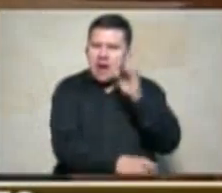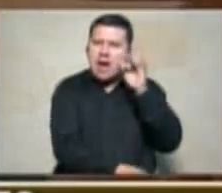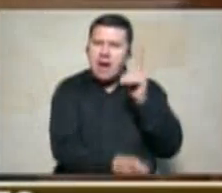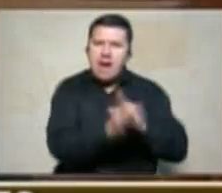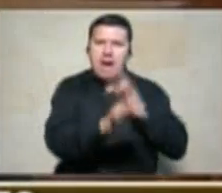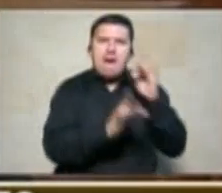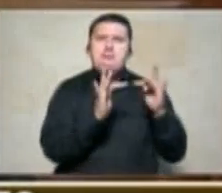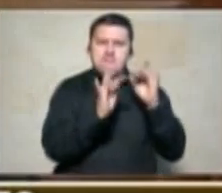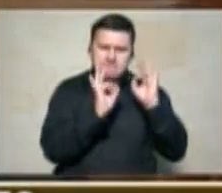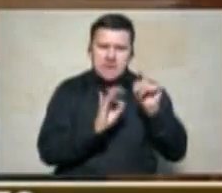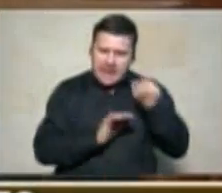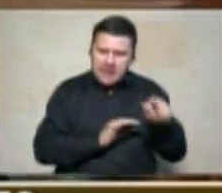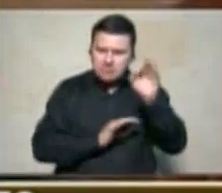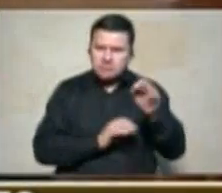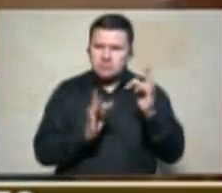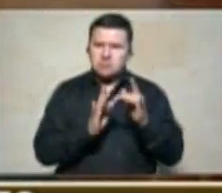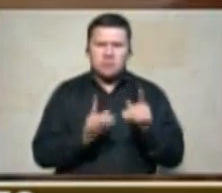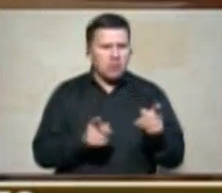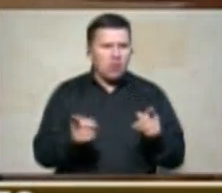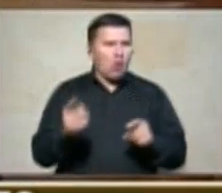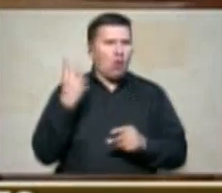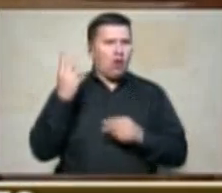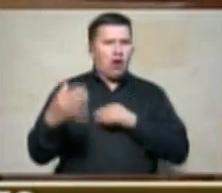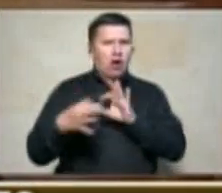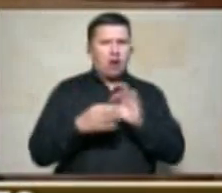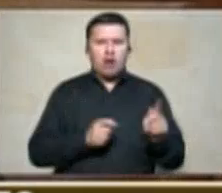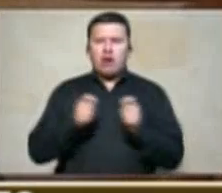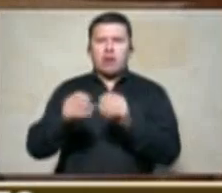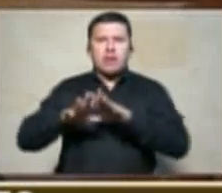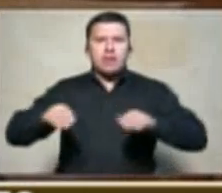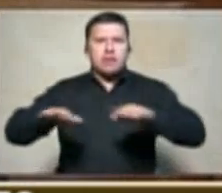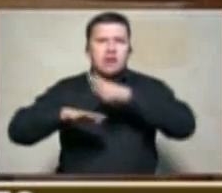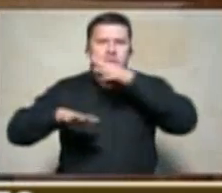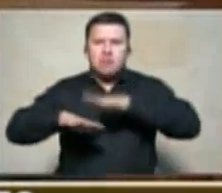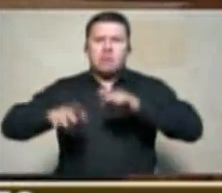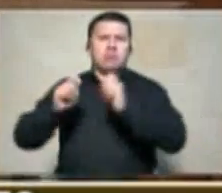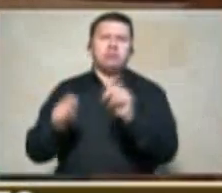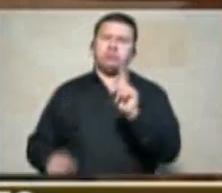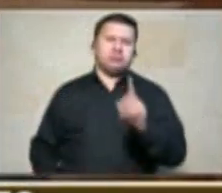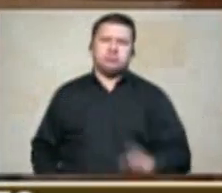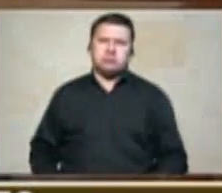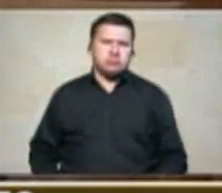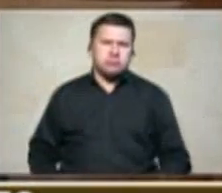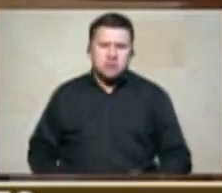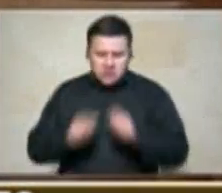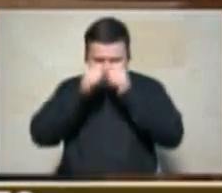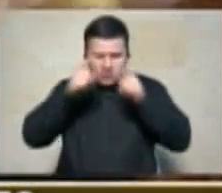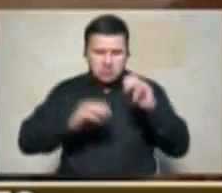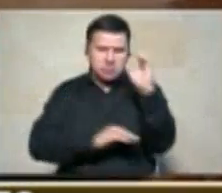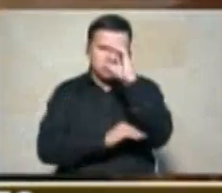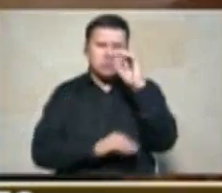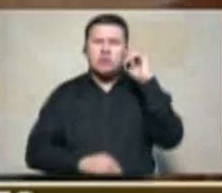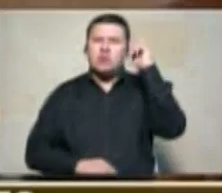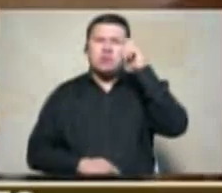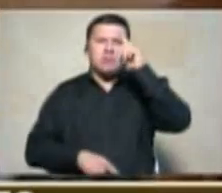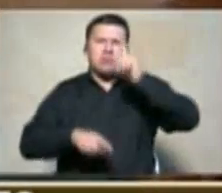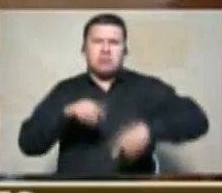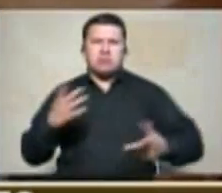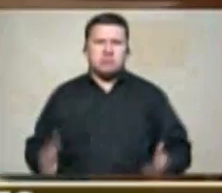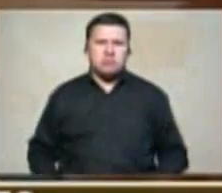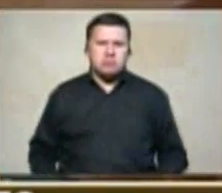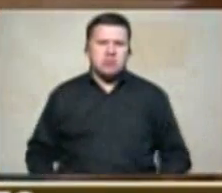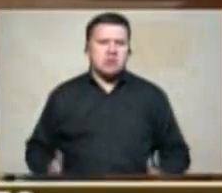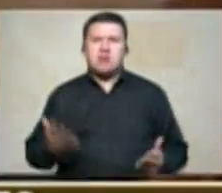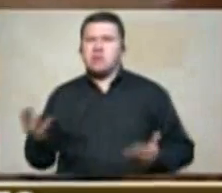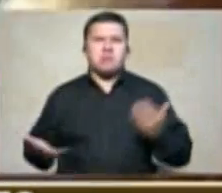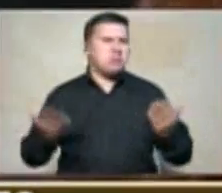viceministro. En el Estado colombiano, el gobierno no tiene el chance de decir es que en un porcentaje sí se cumple.